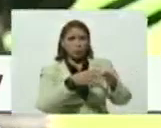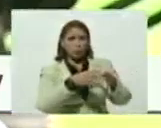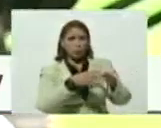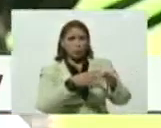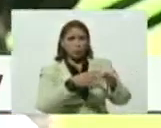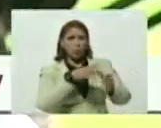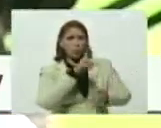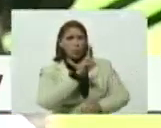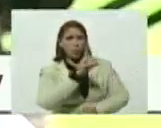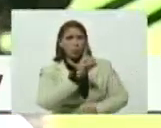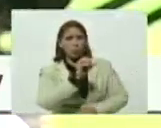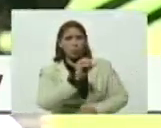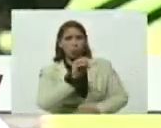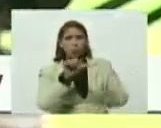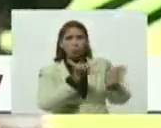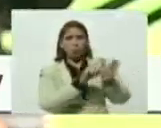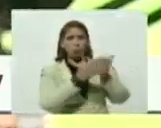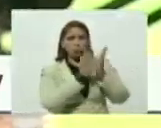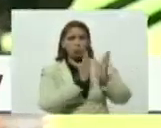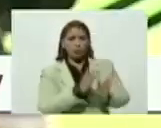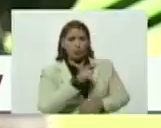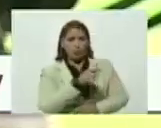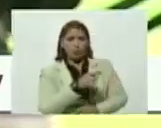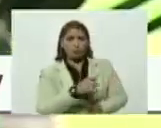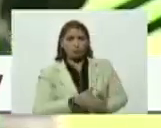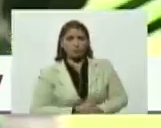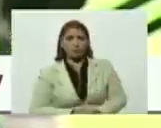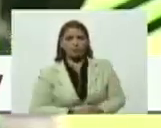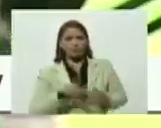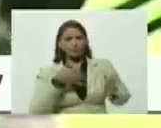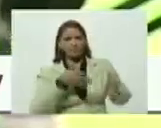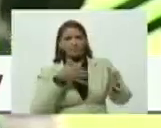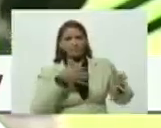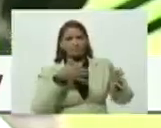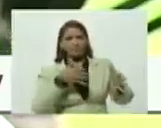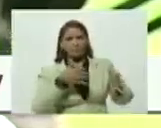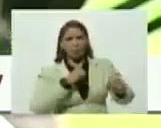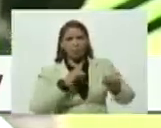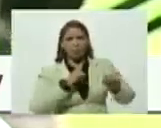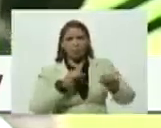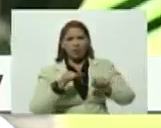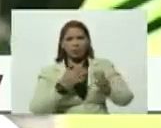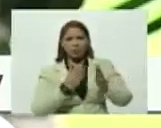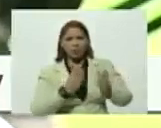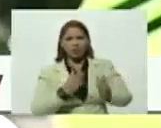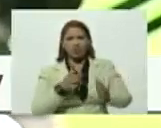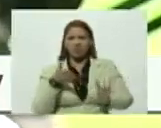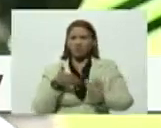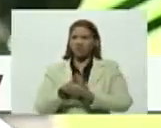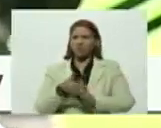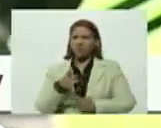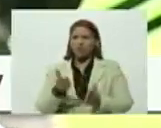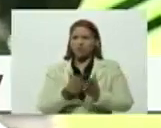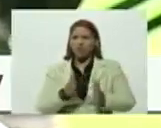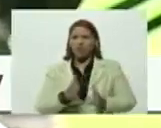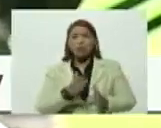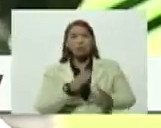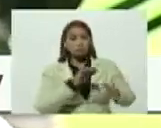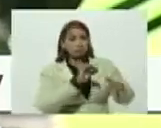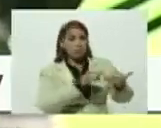UDO donde estudié y ahí fui formándome en el movimiento estudiantil. ¿Qué estudiaste en la Universidad de Oriente? Estudié UDO. Ingeniería en